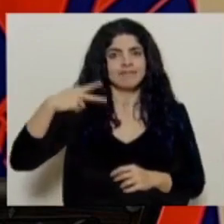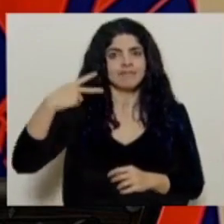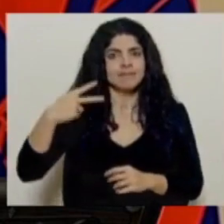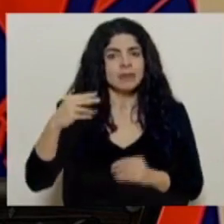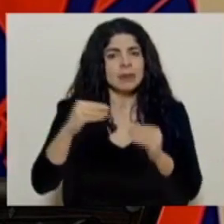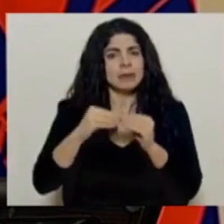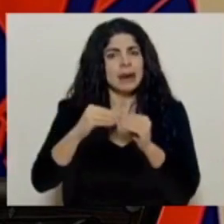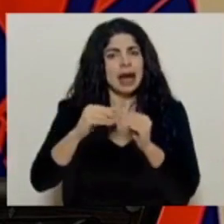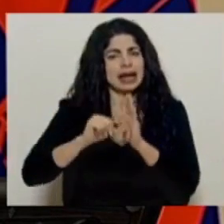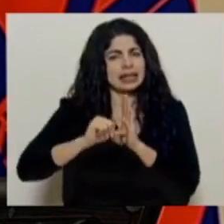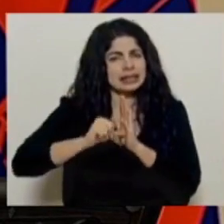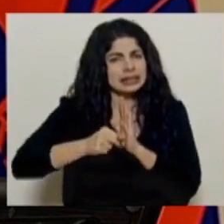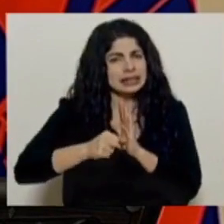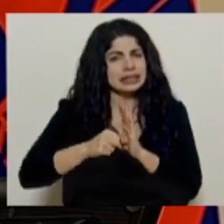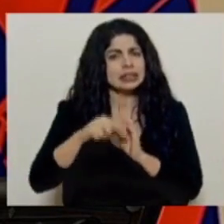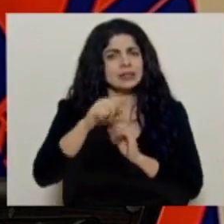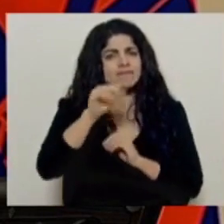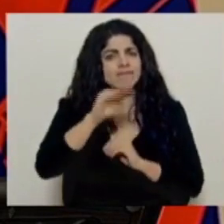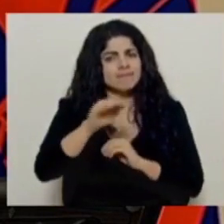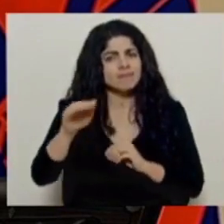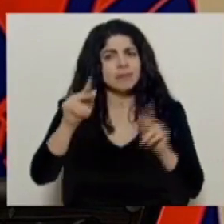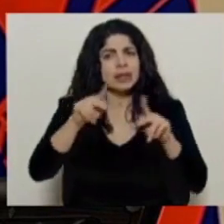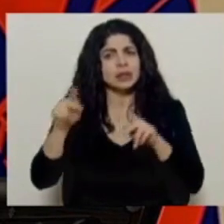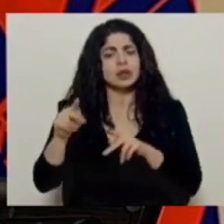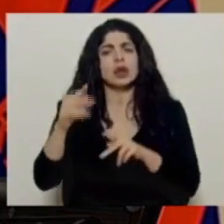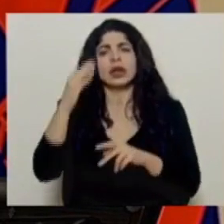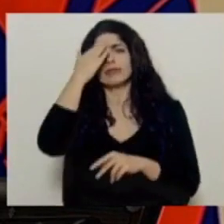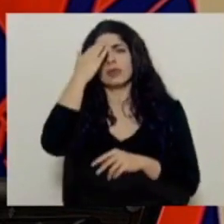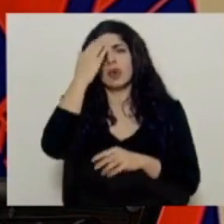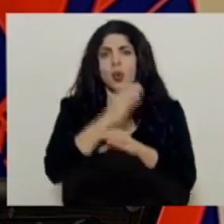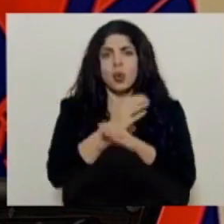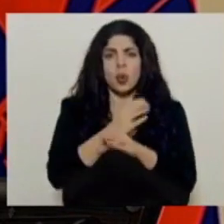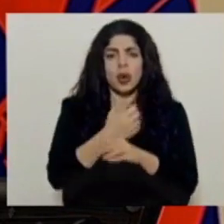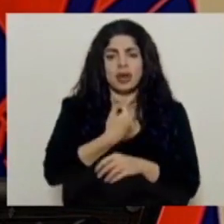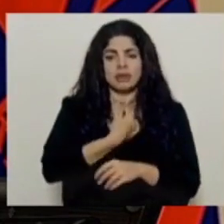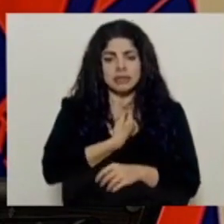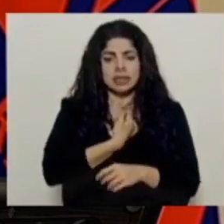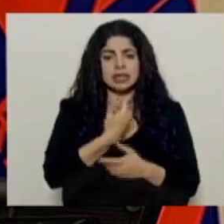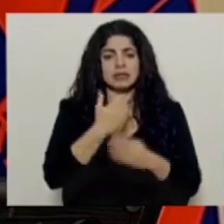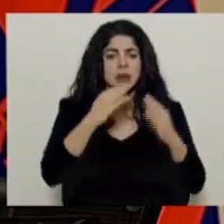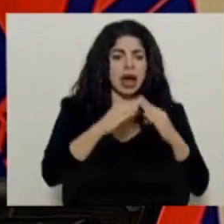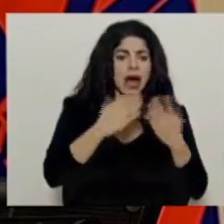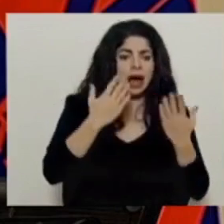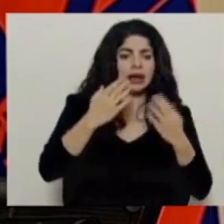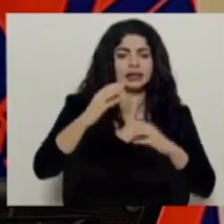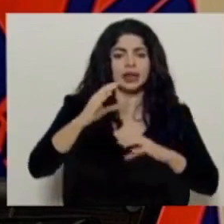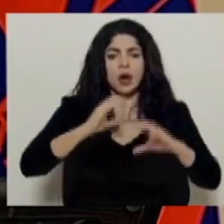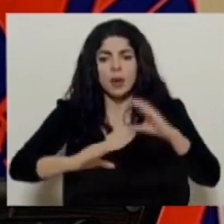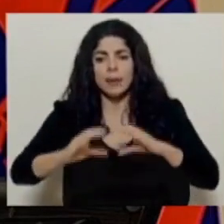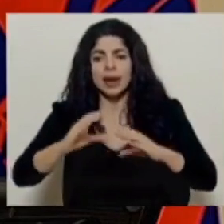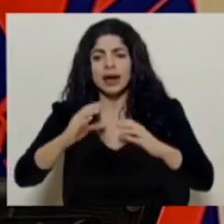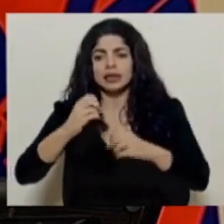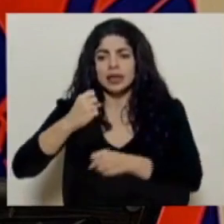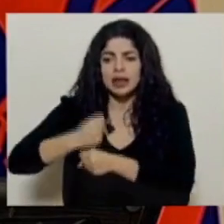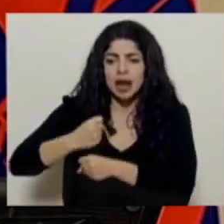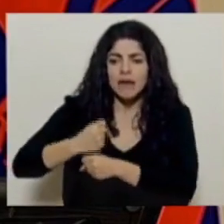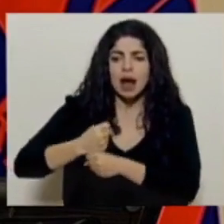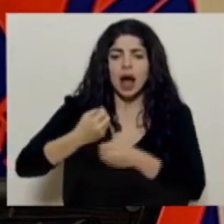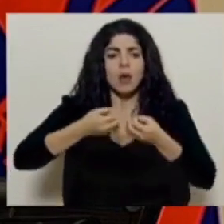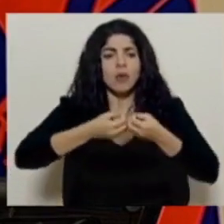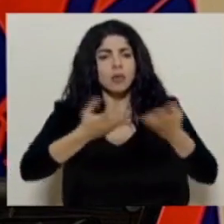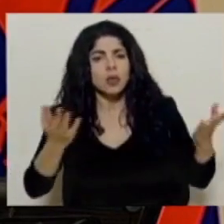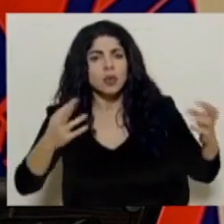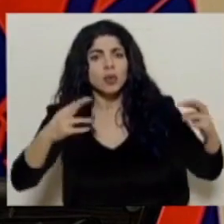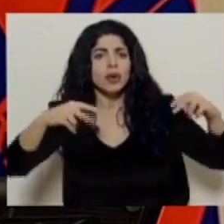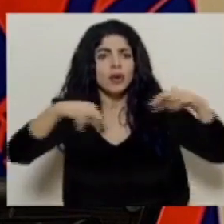cuidarnos entre nosotros, desde nuestras casas, en nuestros centros de trabajo, en los comercios, en la vía pública, en